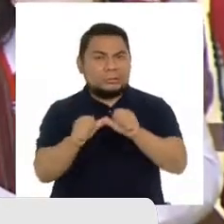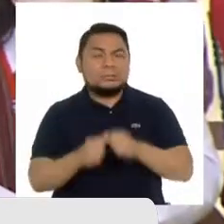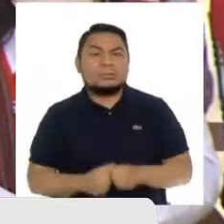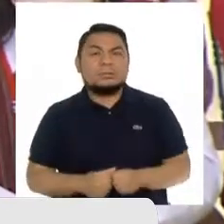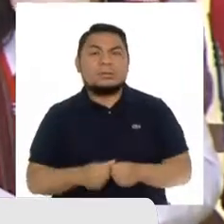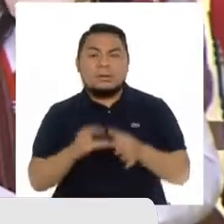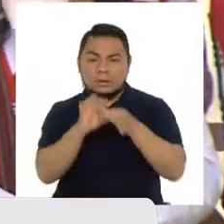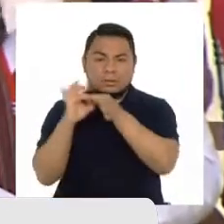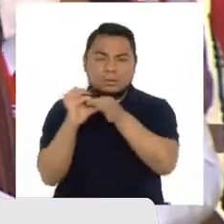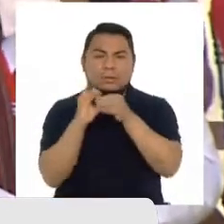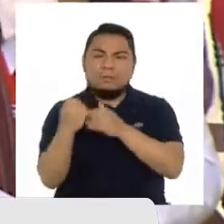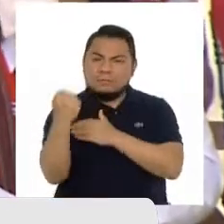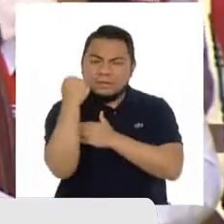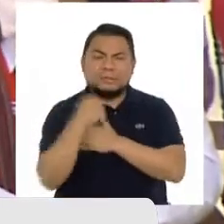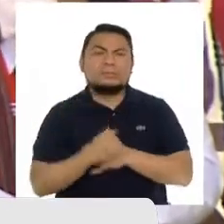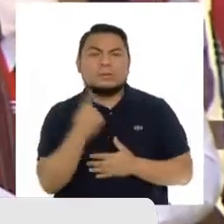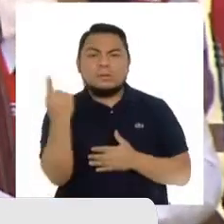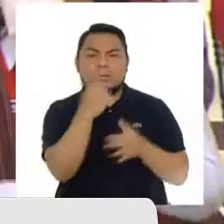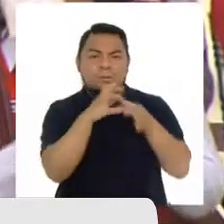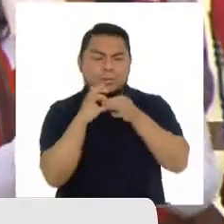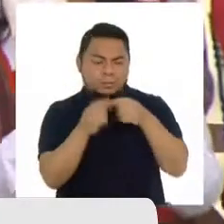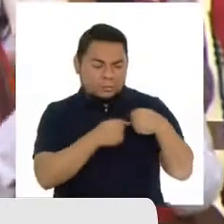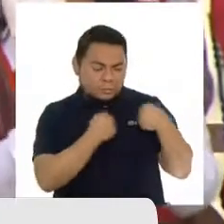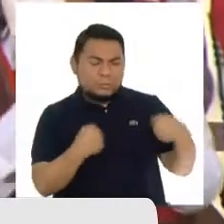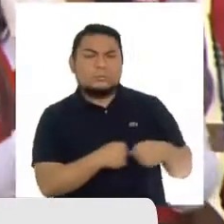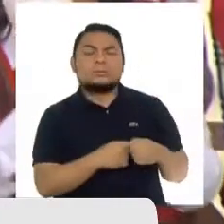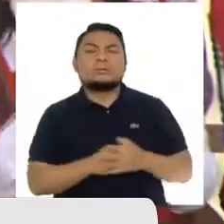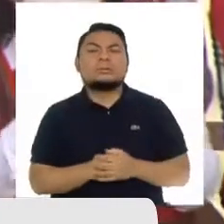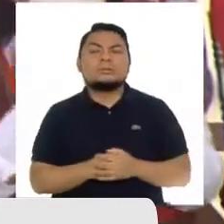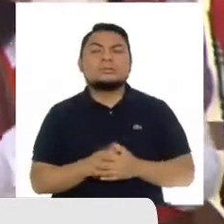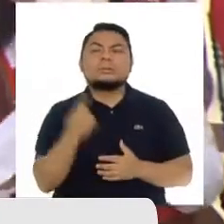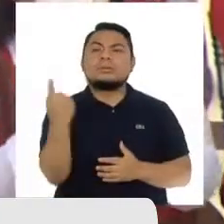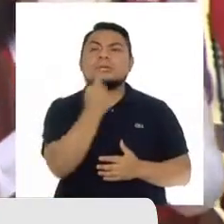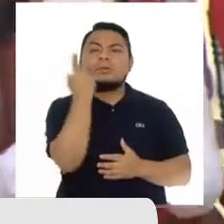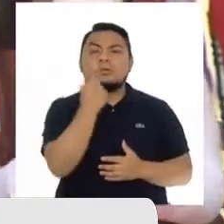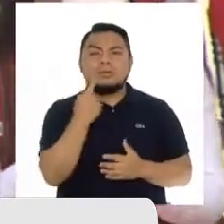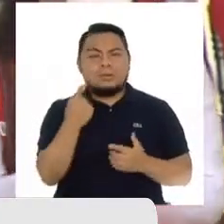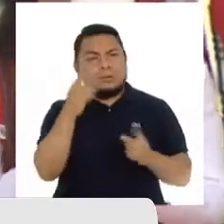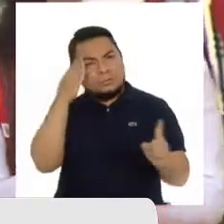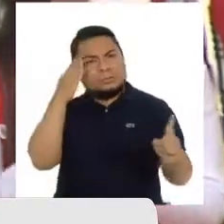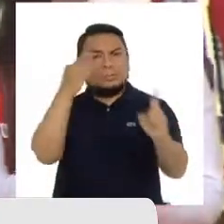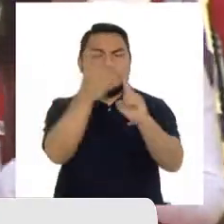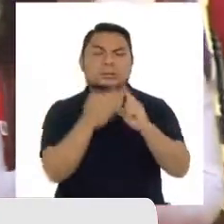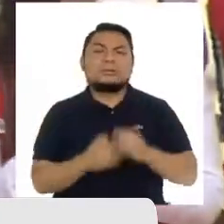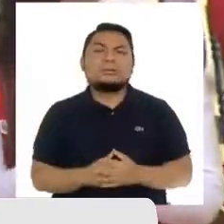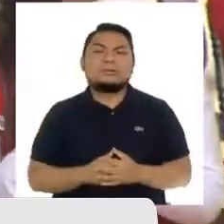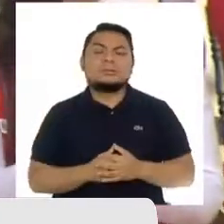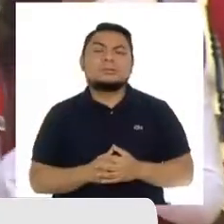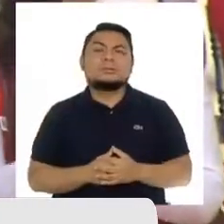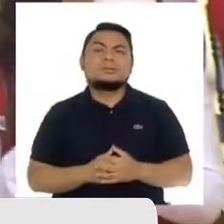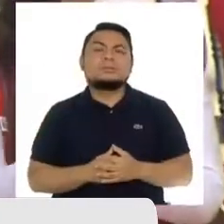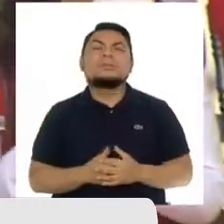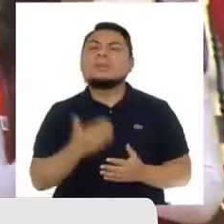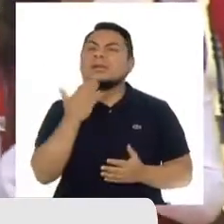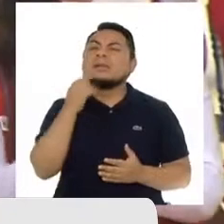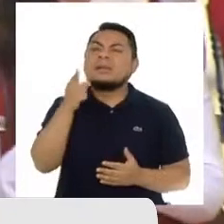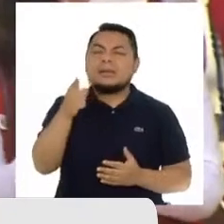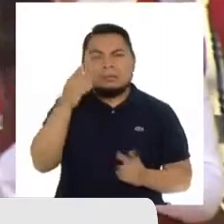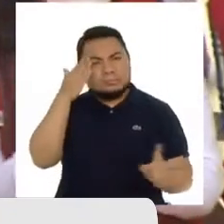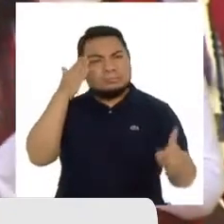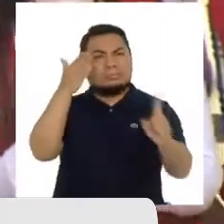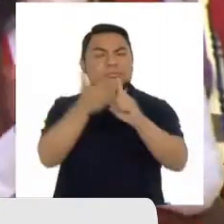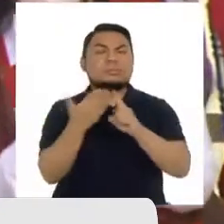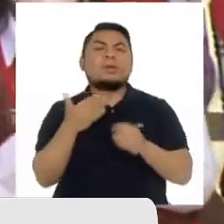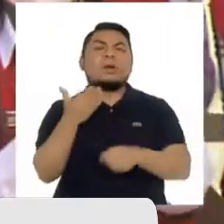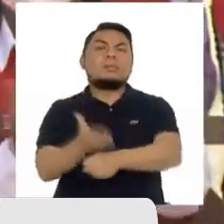fuerza un solo corazón y una sola dirección qué es la dirección del